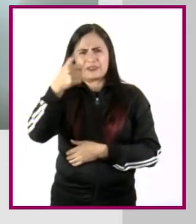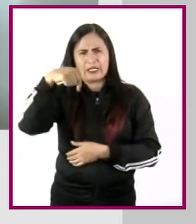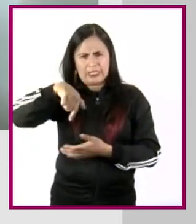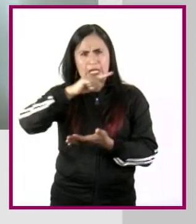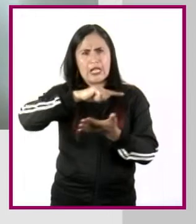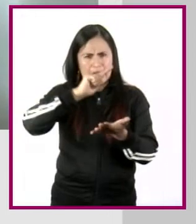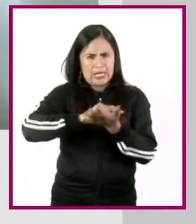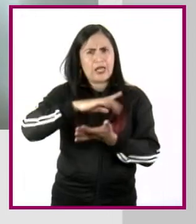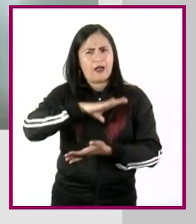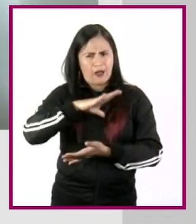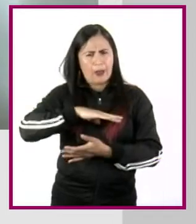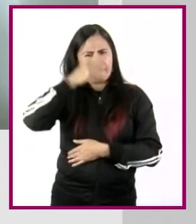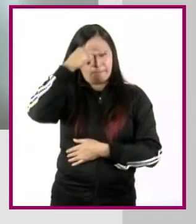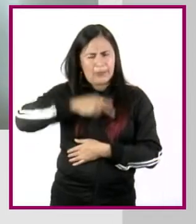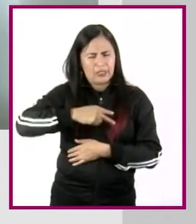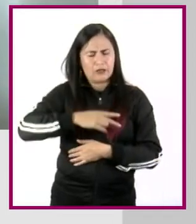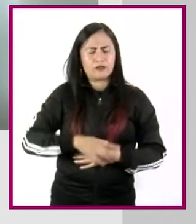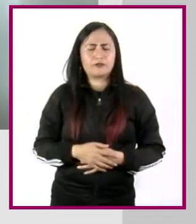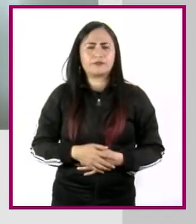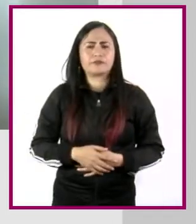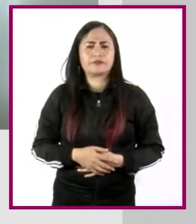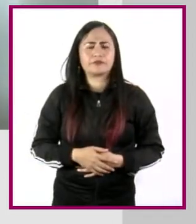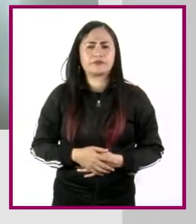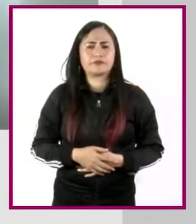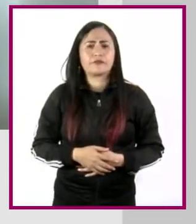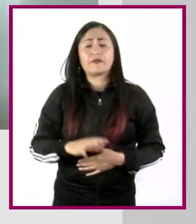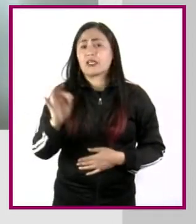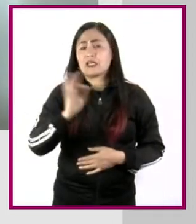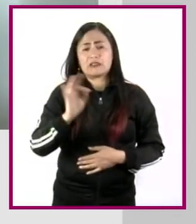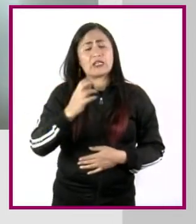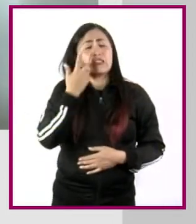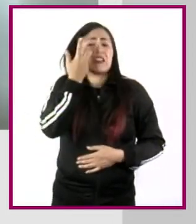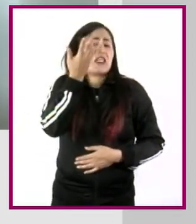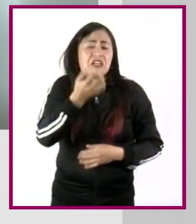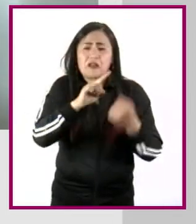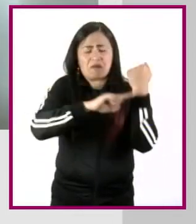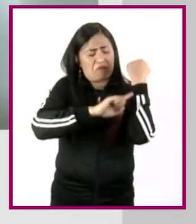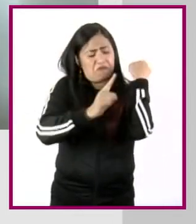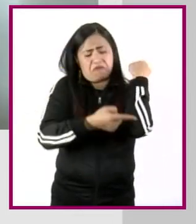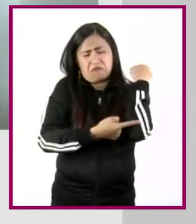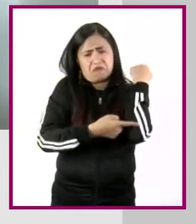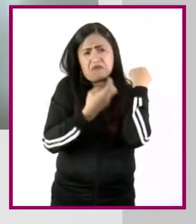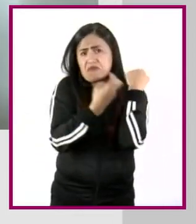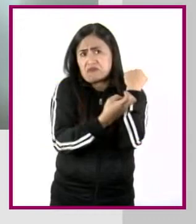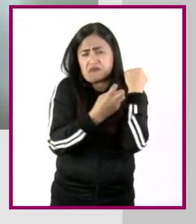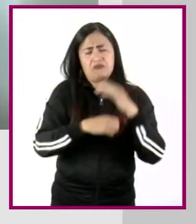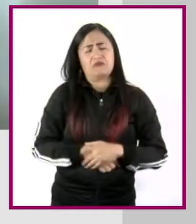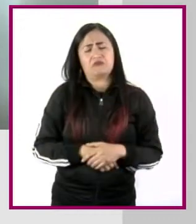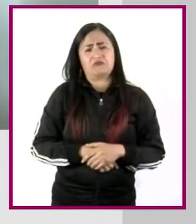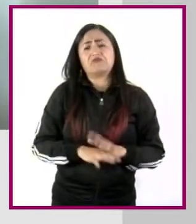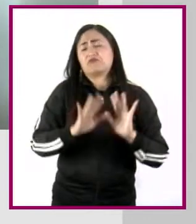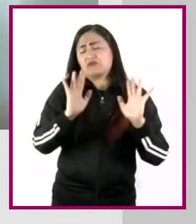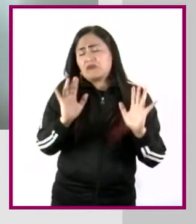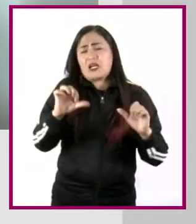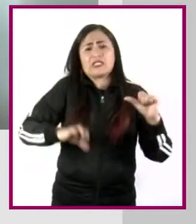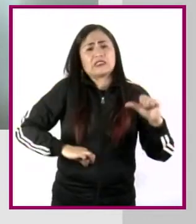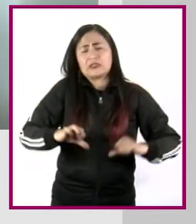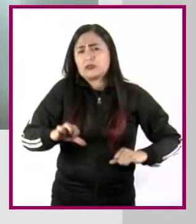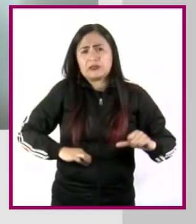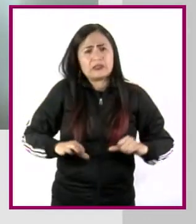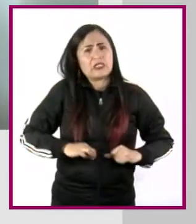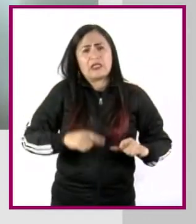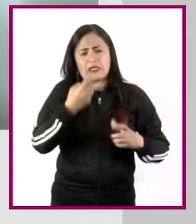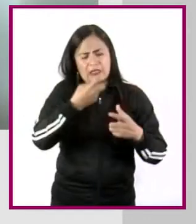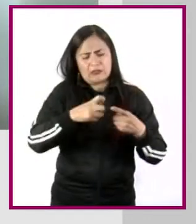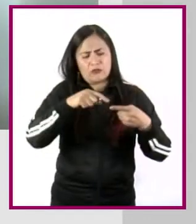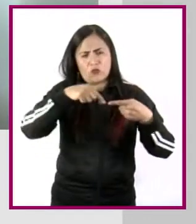México. Y si es parte de su proyecto de vida, pues recordar que es eso, que es una de las actividades de su proyecto de vida